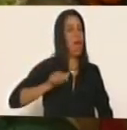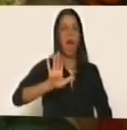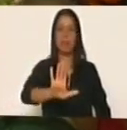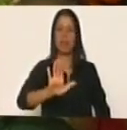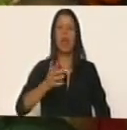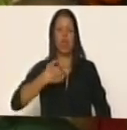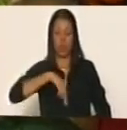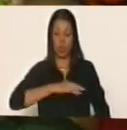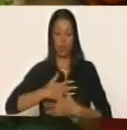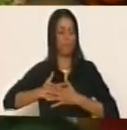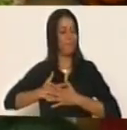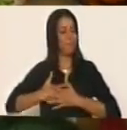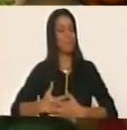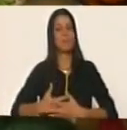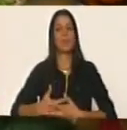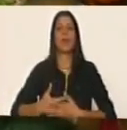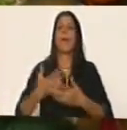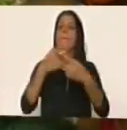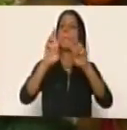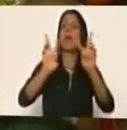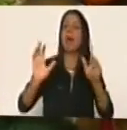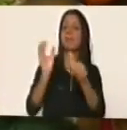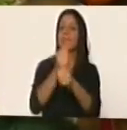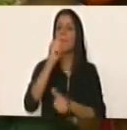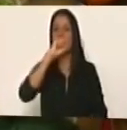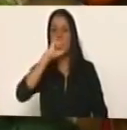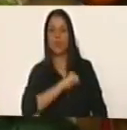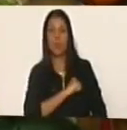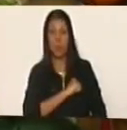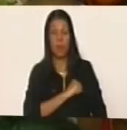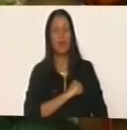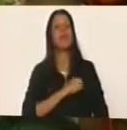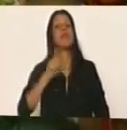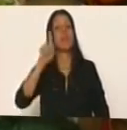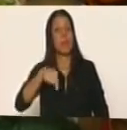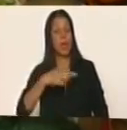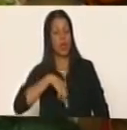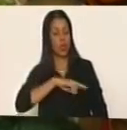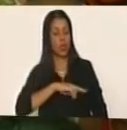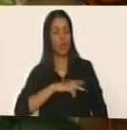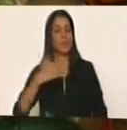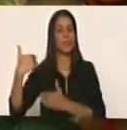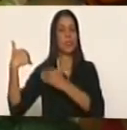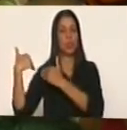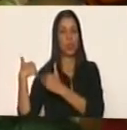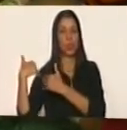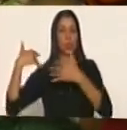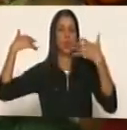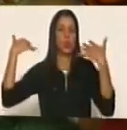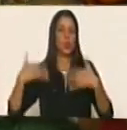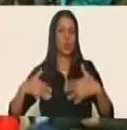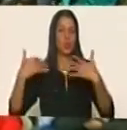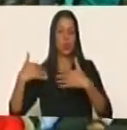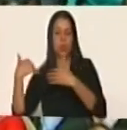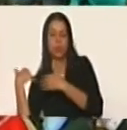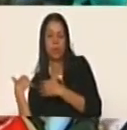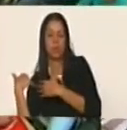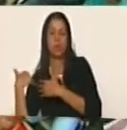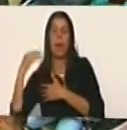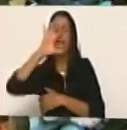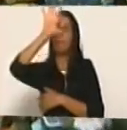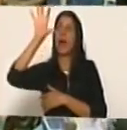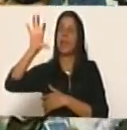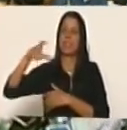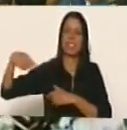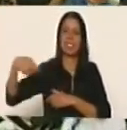estamos dispuestos a consolidar la paz. Porque además de eso, tenemos la tarea irreversible de derrotar la guerra económica.